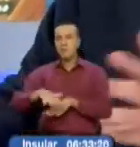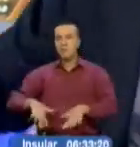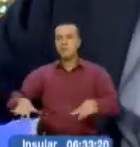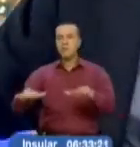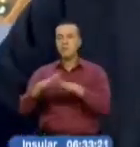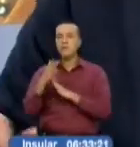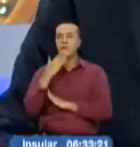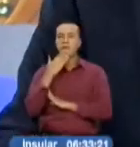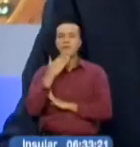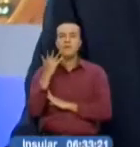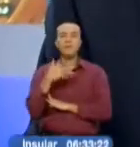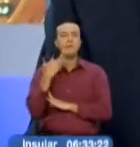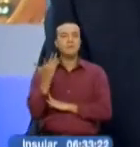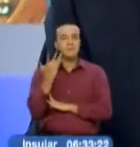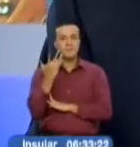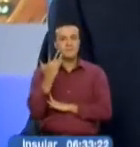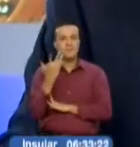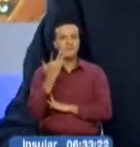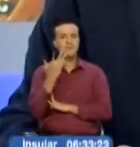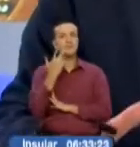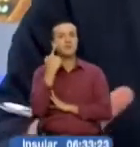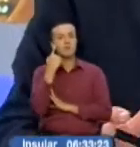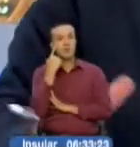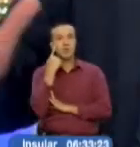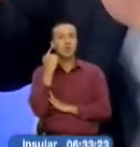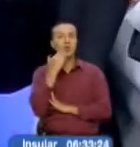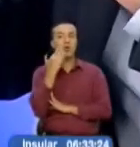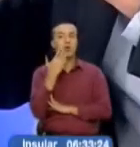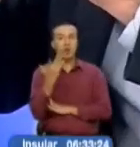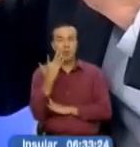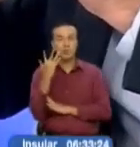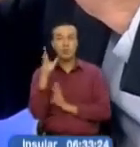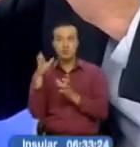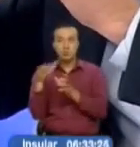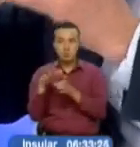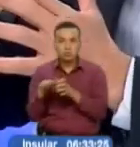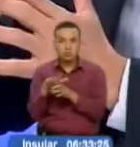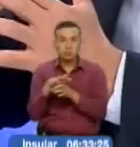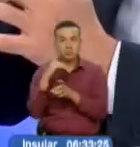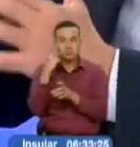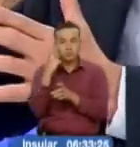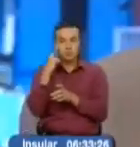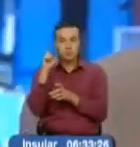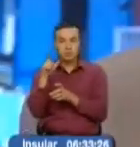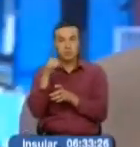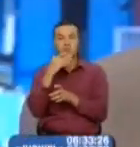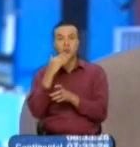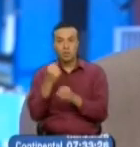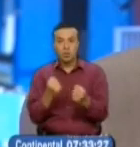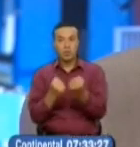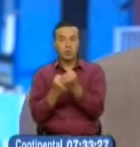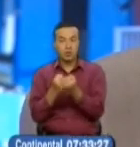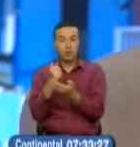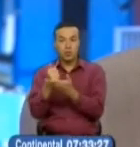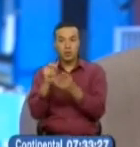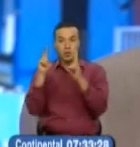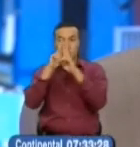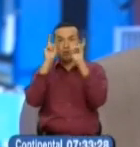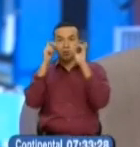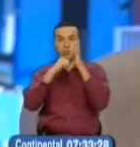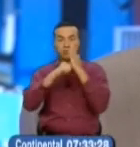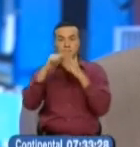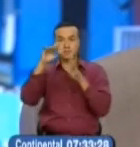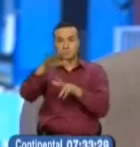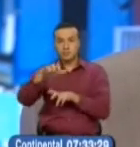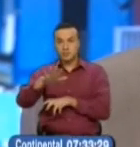con el el el el prefecto Troya que dicen que es el que ha sido la cuota de poder para él en el tema del Ministerio de